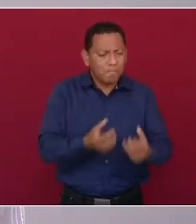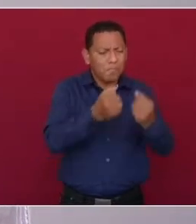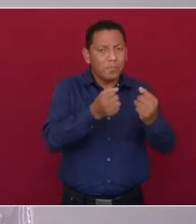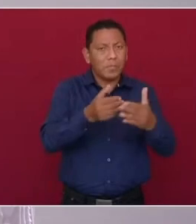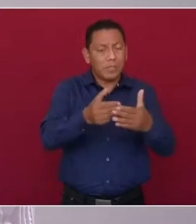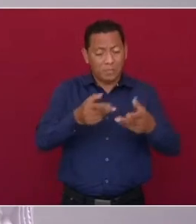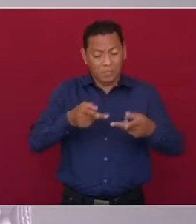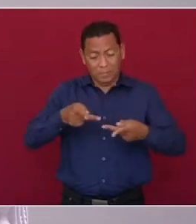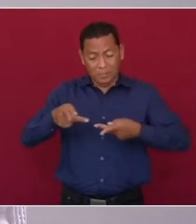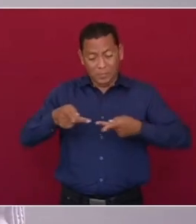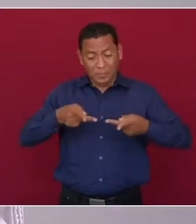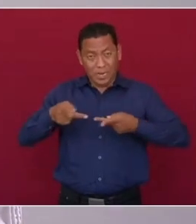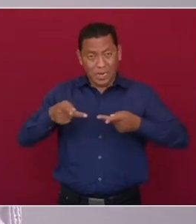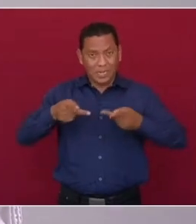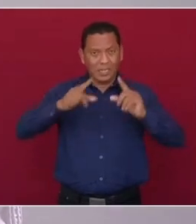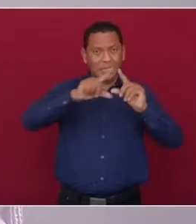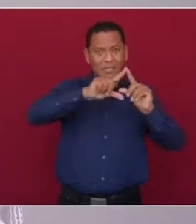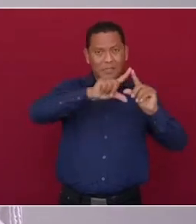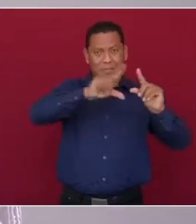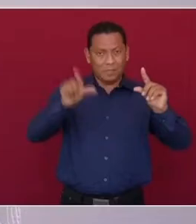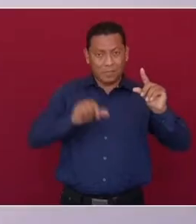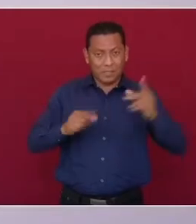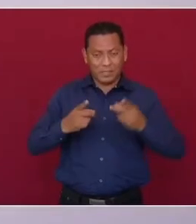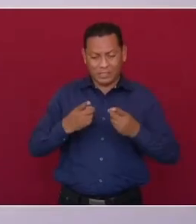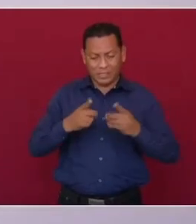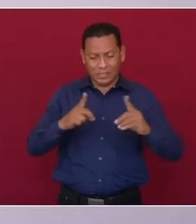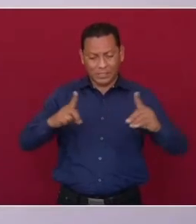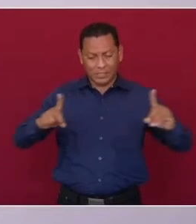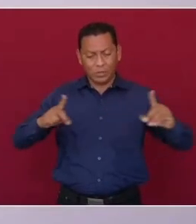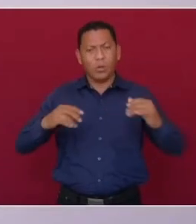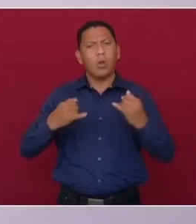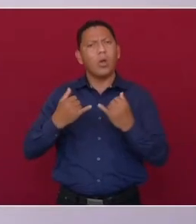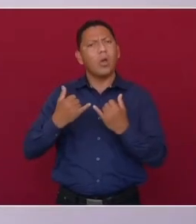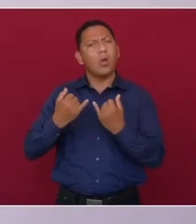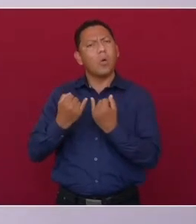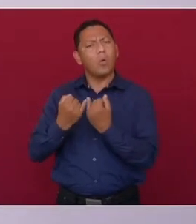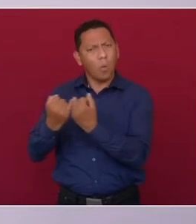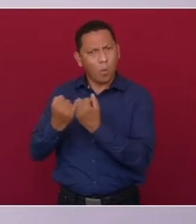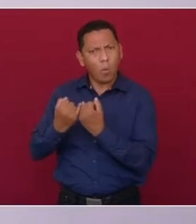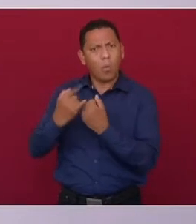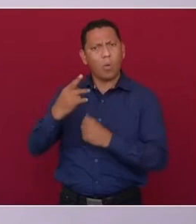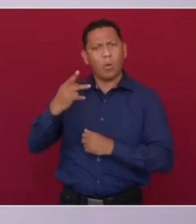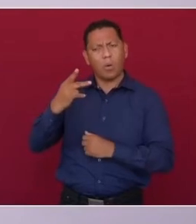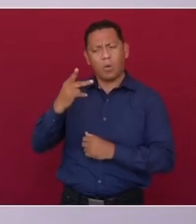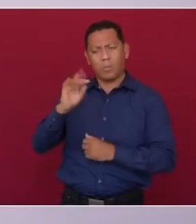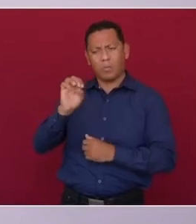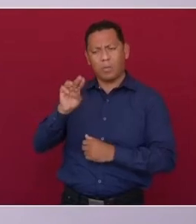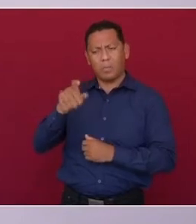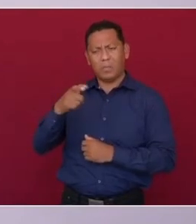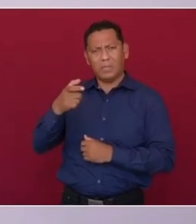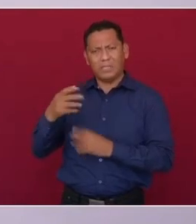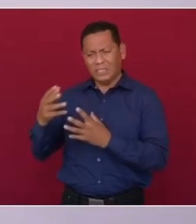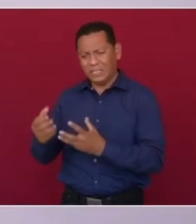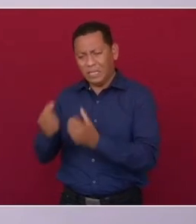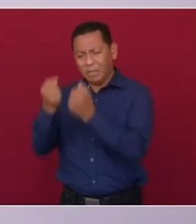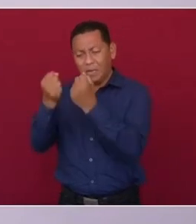nacional. Al igual que Pemex, también hemos venido rescatando la Comisión Federal de Electricidad.